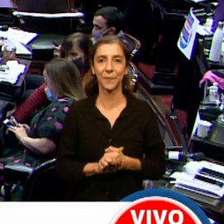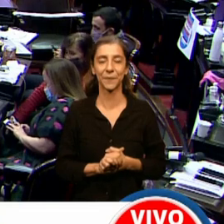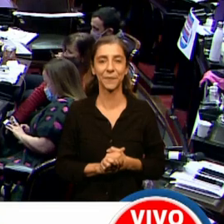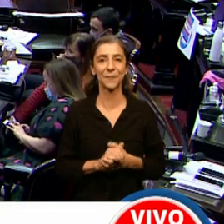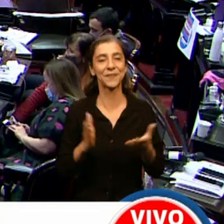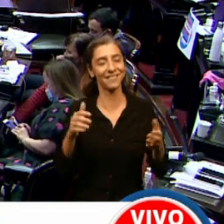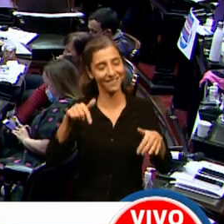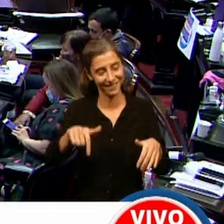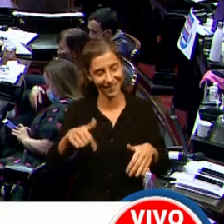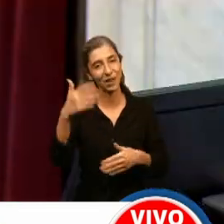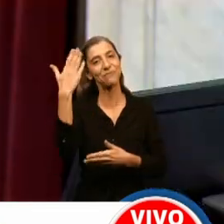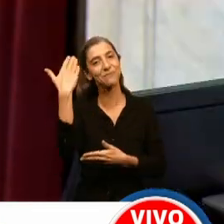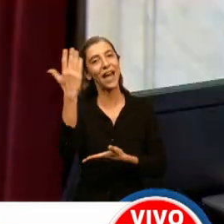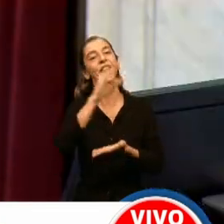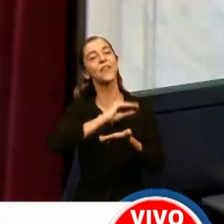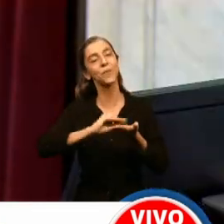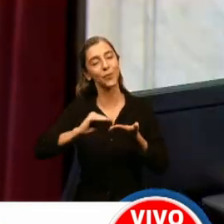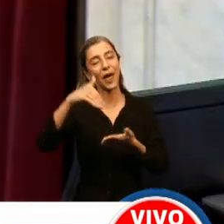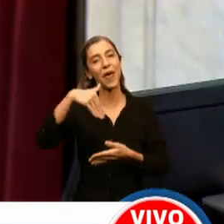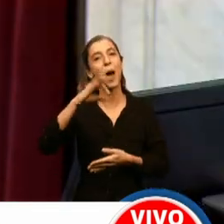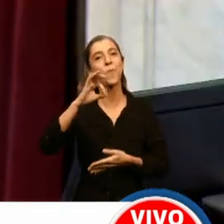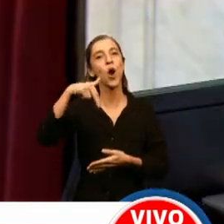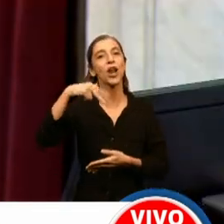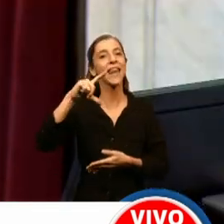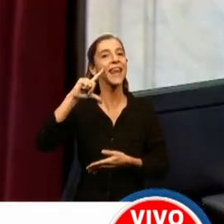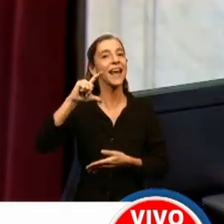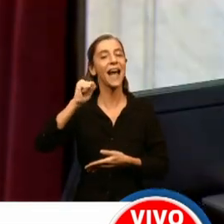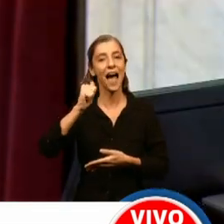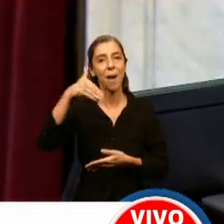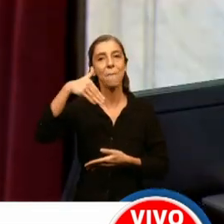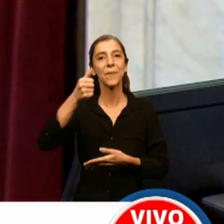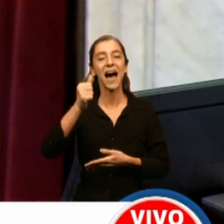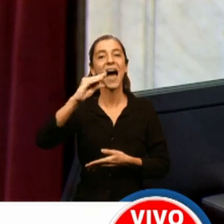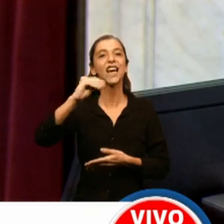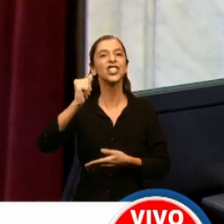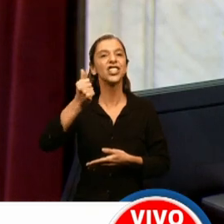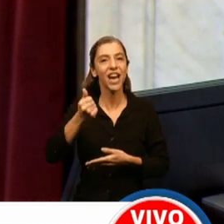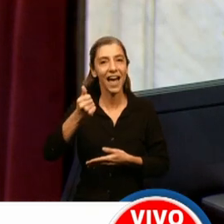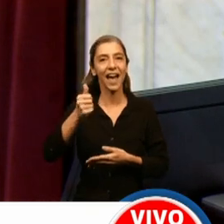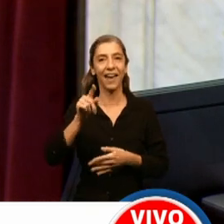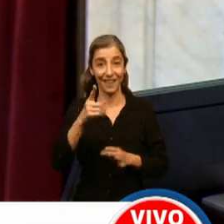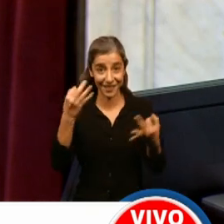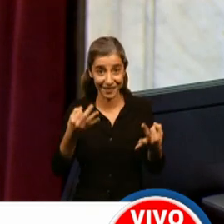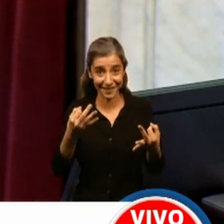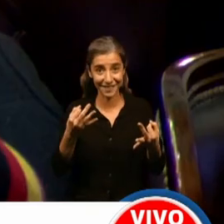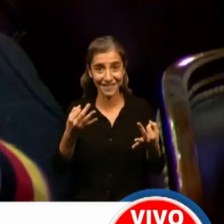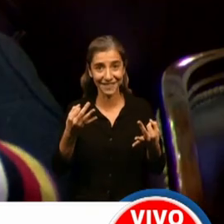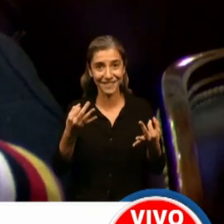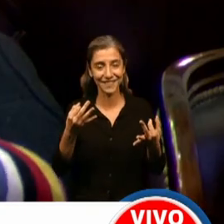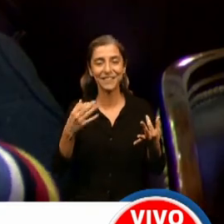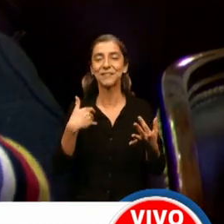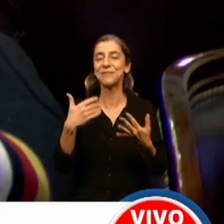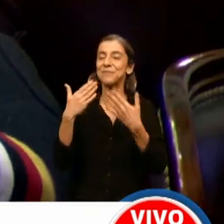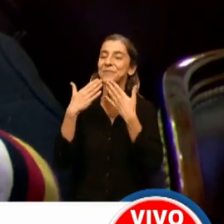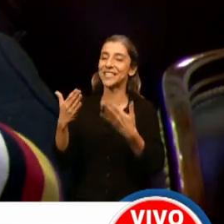en uso de la palabra la diputada mónica marcha muchas gracias pero ahora lo dije bien muchas